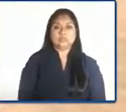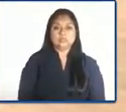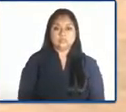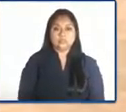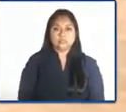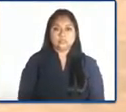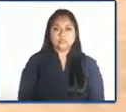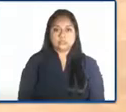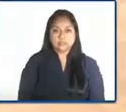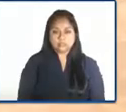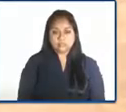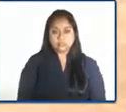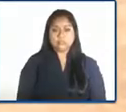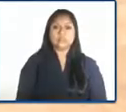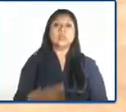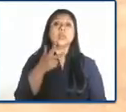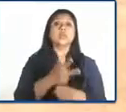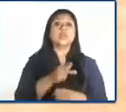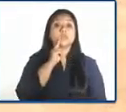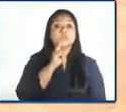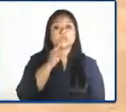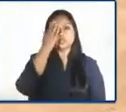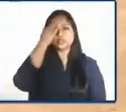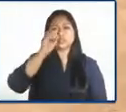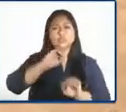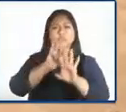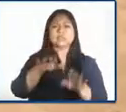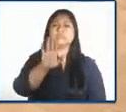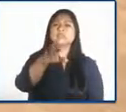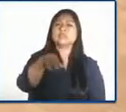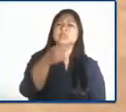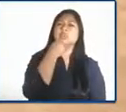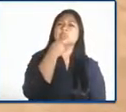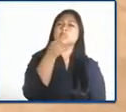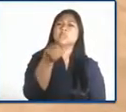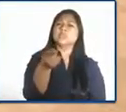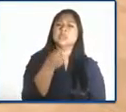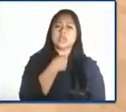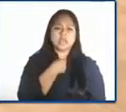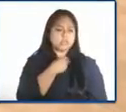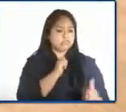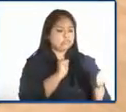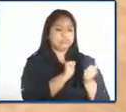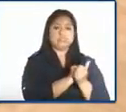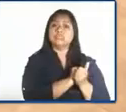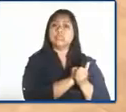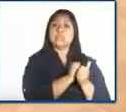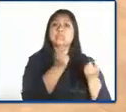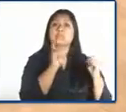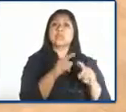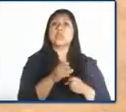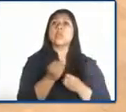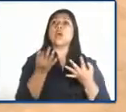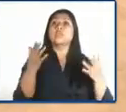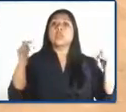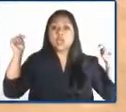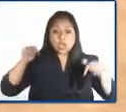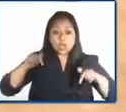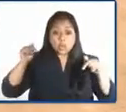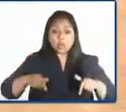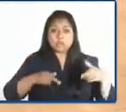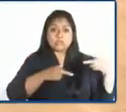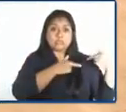Gracias. Buenos días. Usted hablaba precisamente de este acompañamiento que se le da, pero ¿cuántos son los casos que ustedes tienen actualmente a su cargo